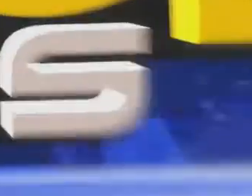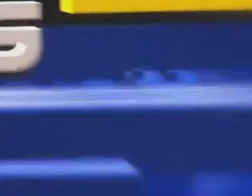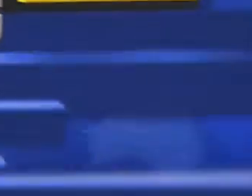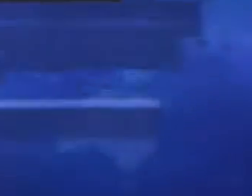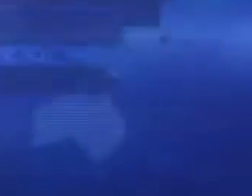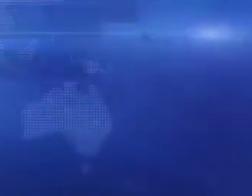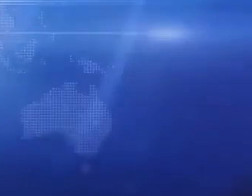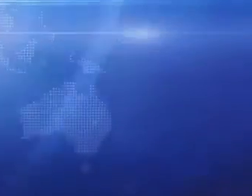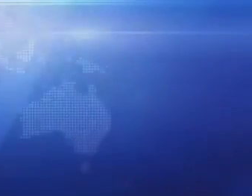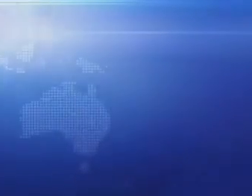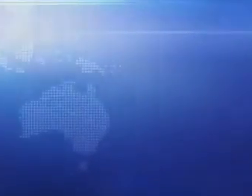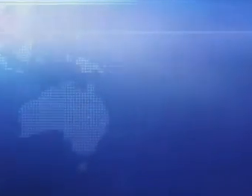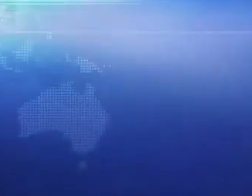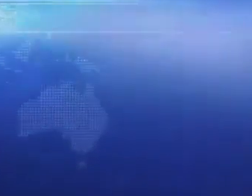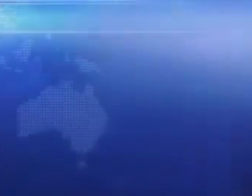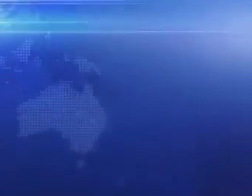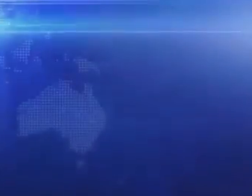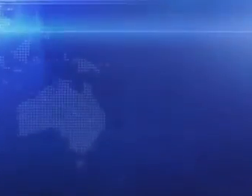quiere ver.